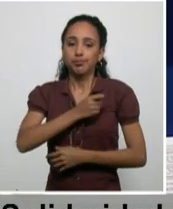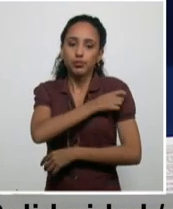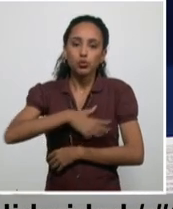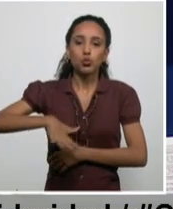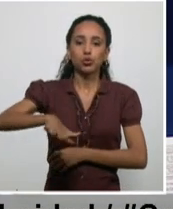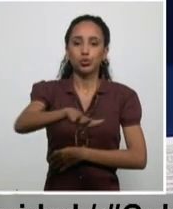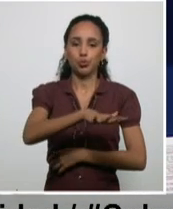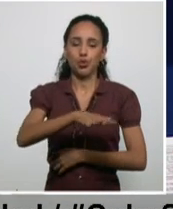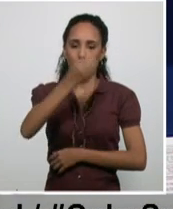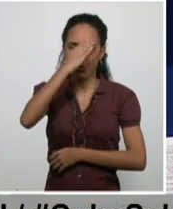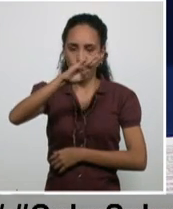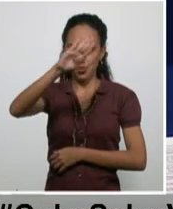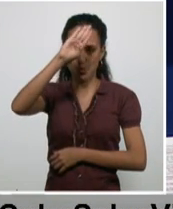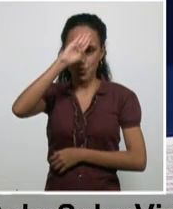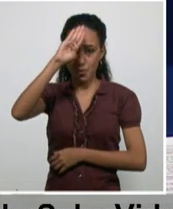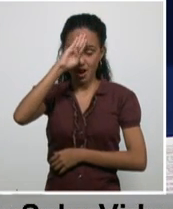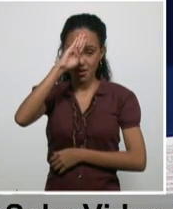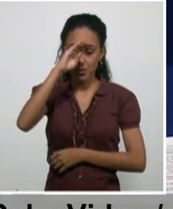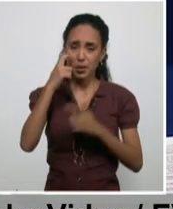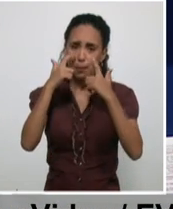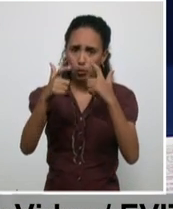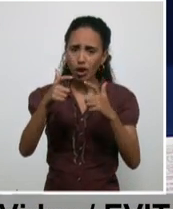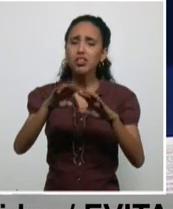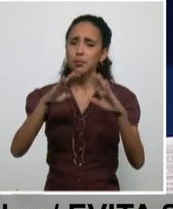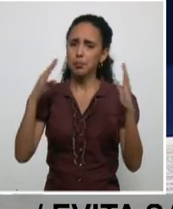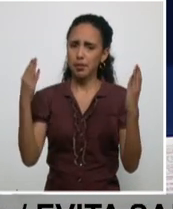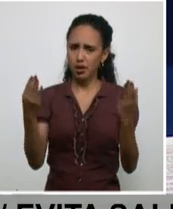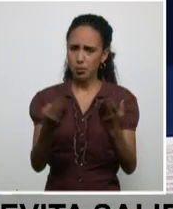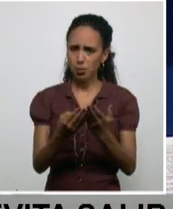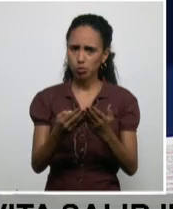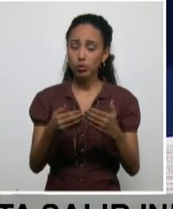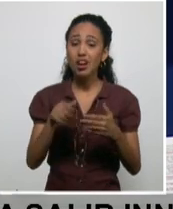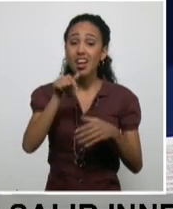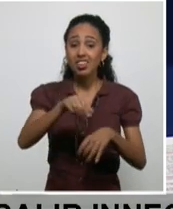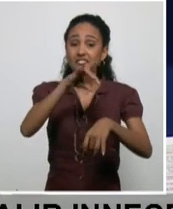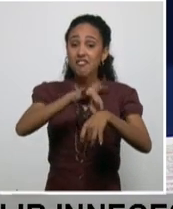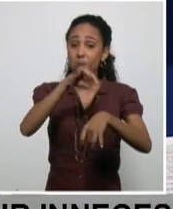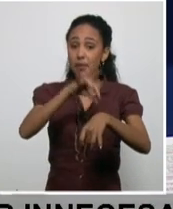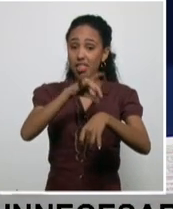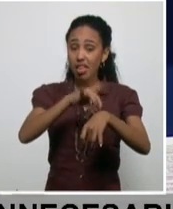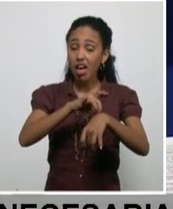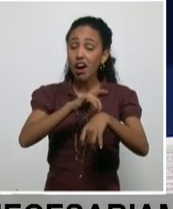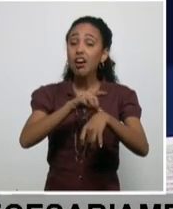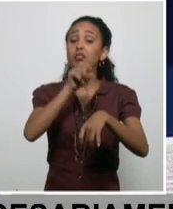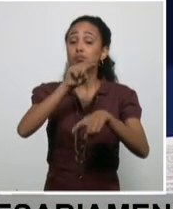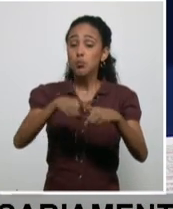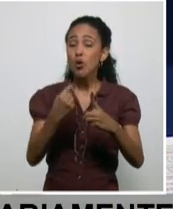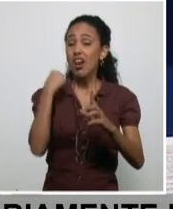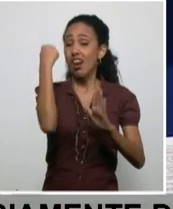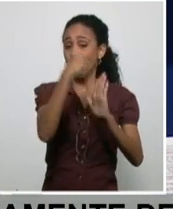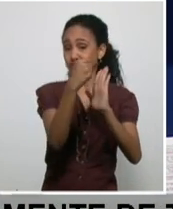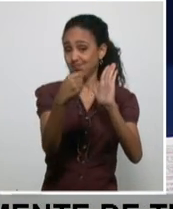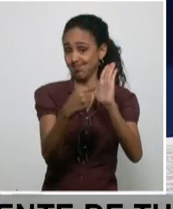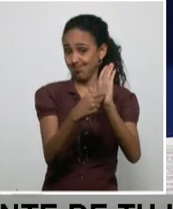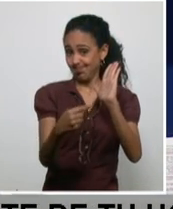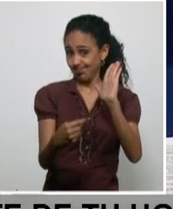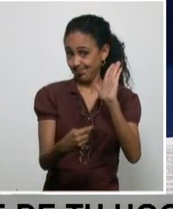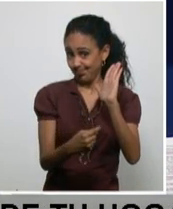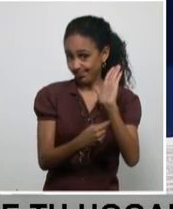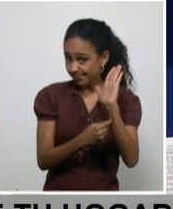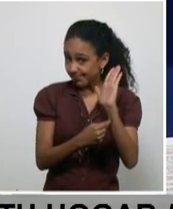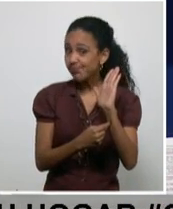para el pueblo cubano y para el mundo, es que esta enfermedad con sus particularidades, muy sui